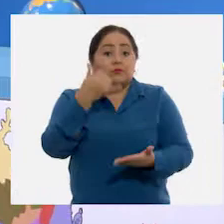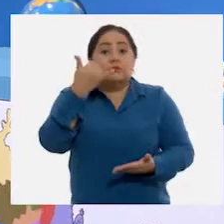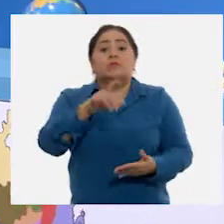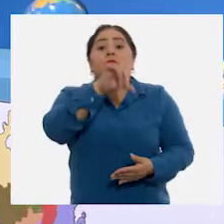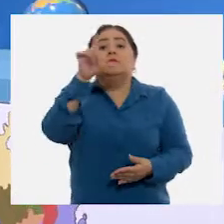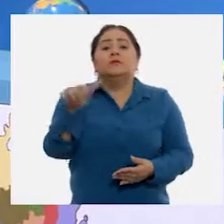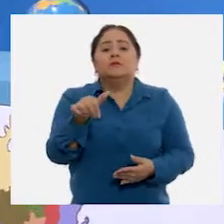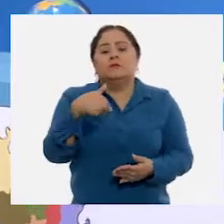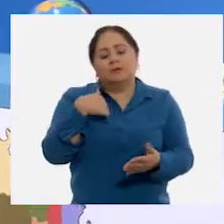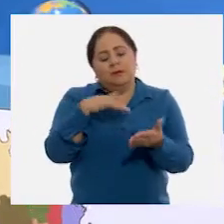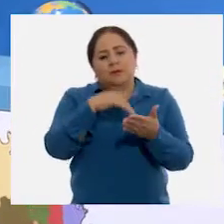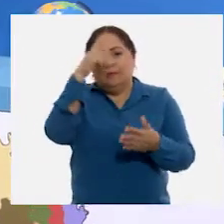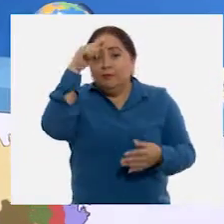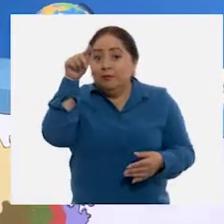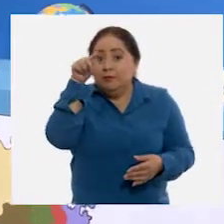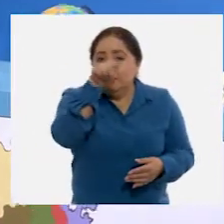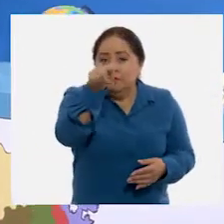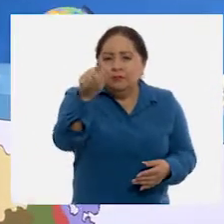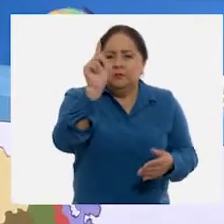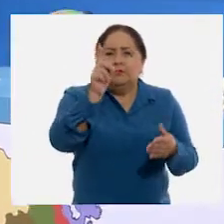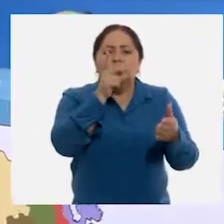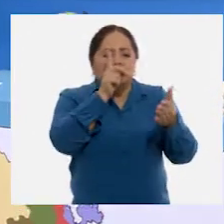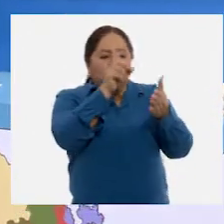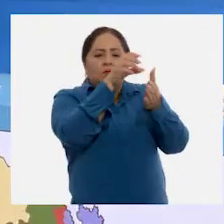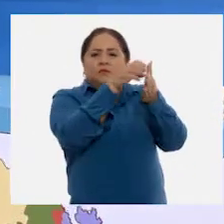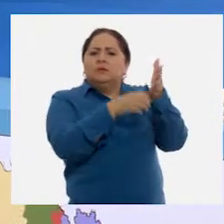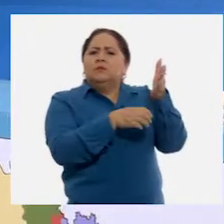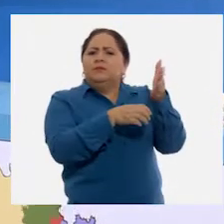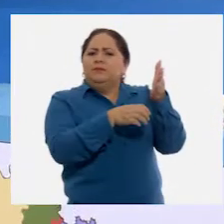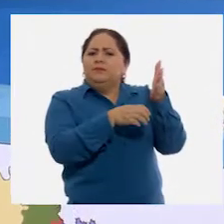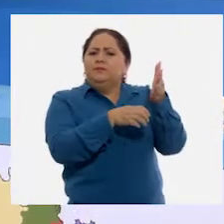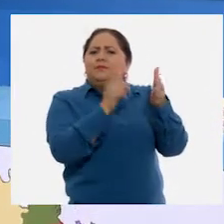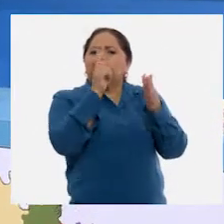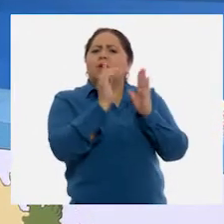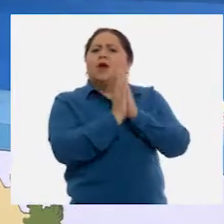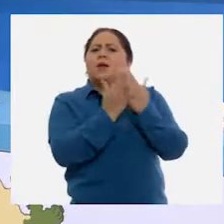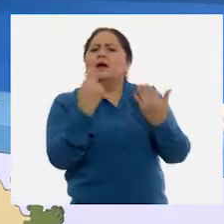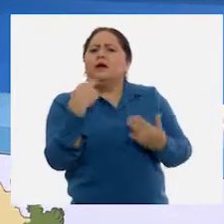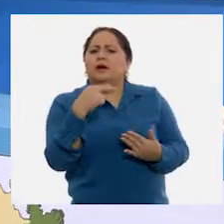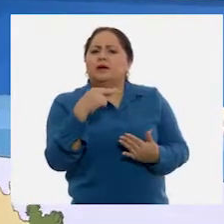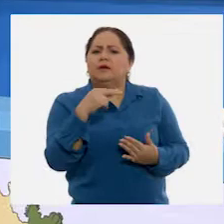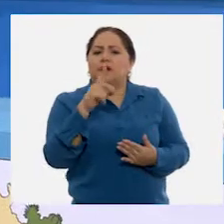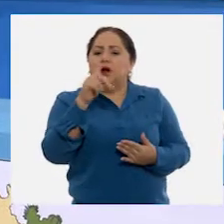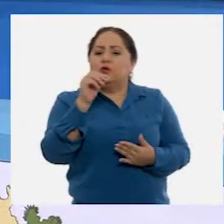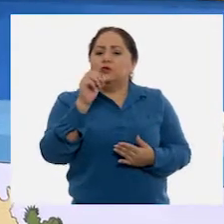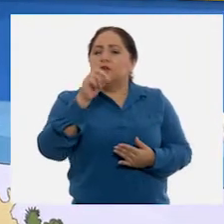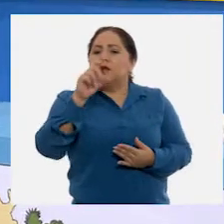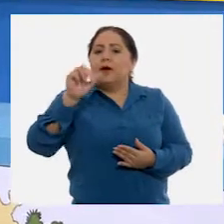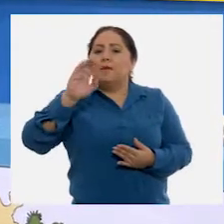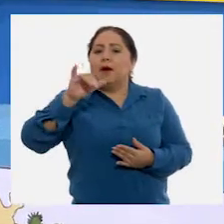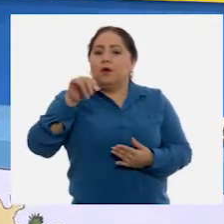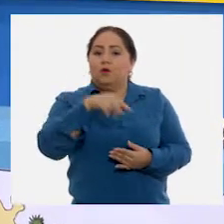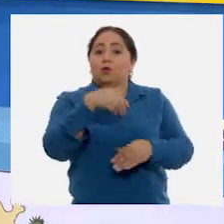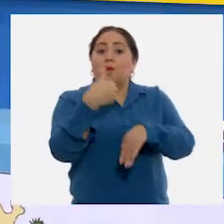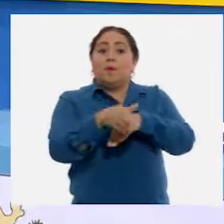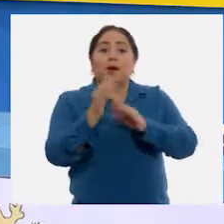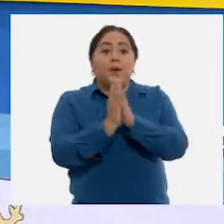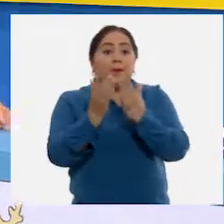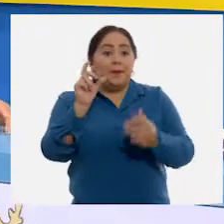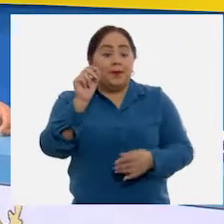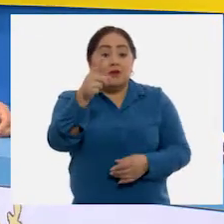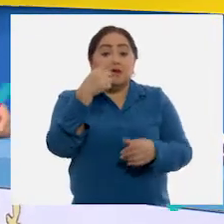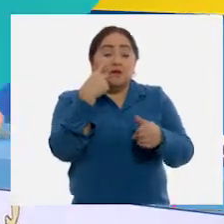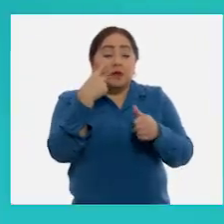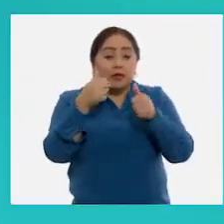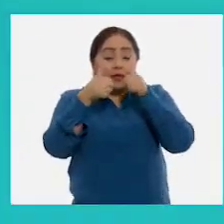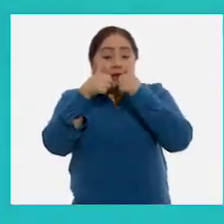a leer para ti un capítulo de un libro que se llama Los de Abajo. Es el capítulo 20. Pongan mucha